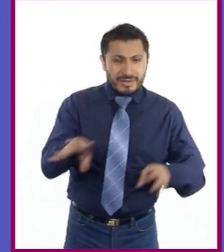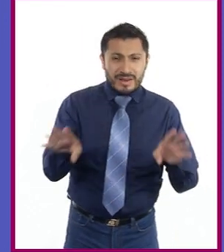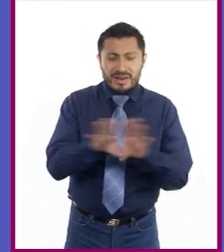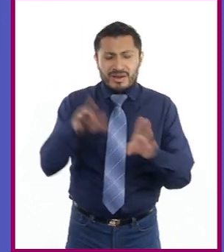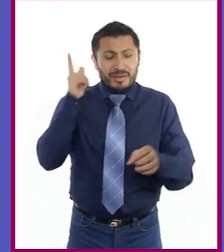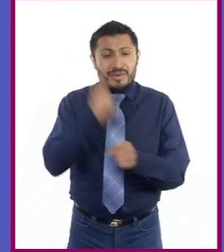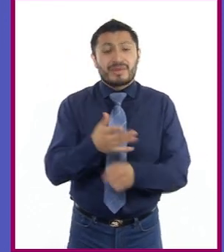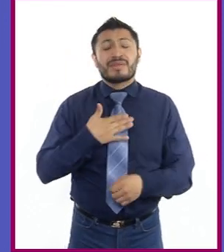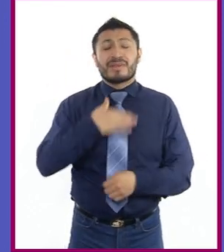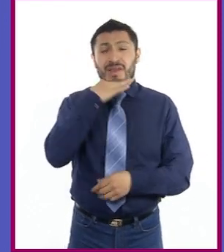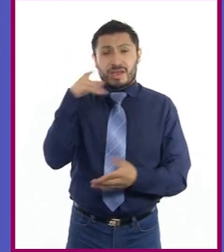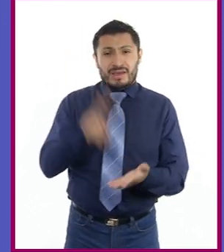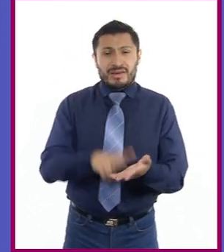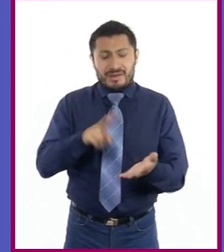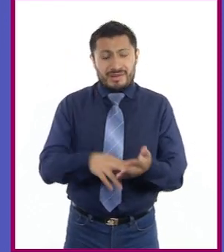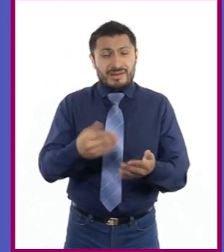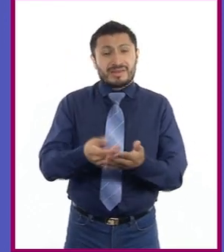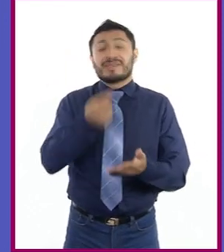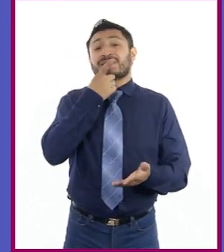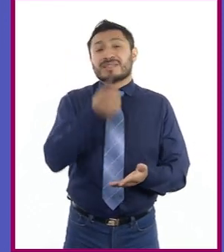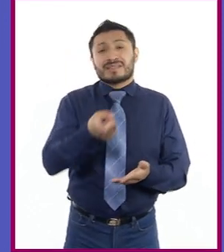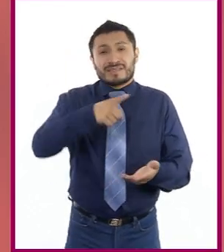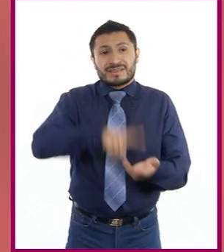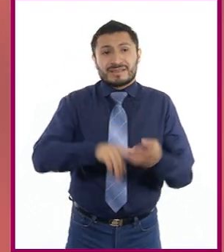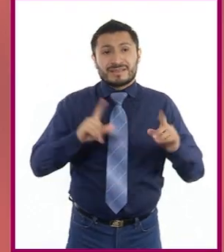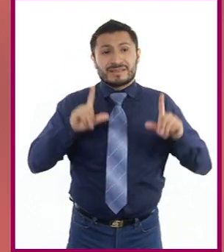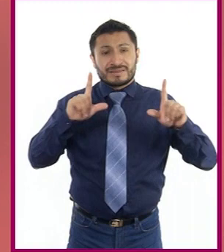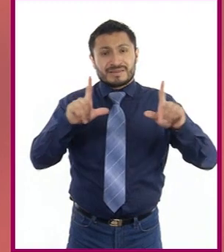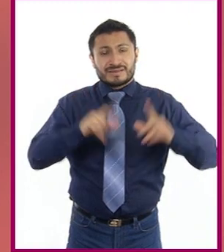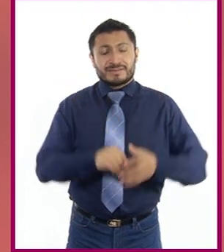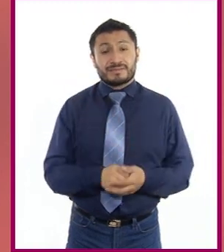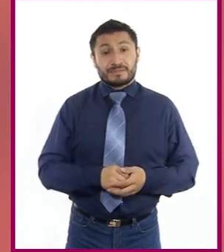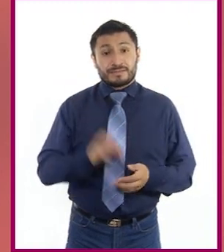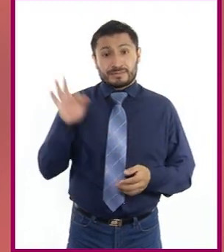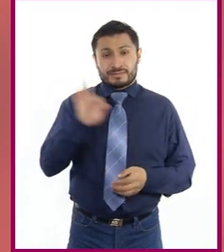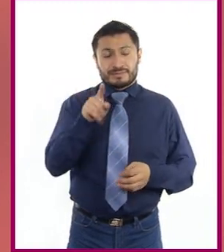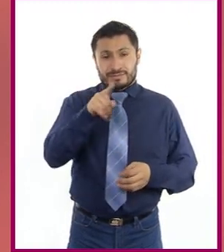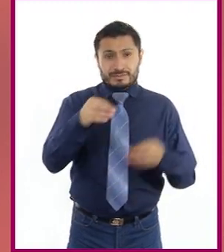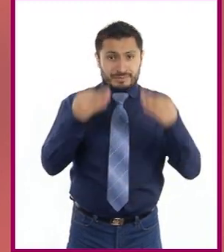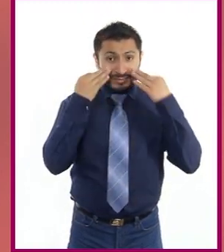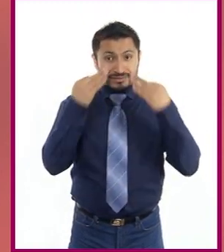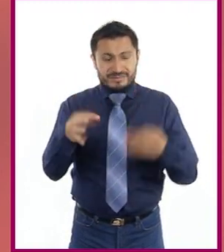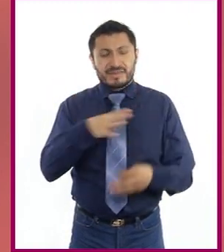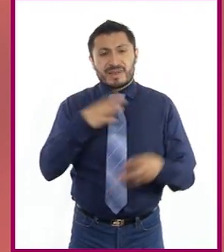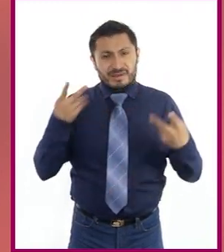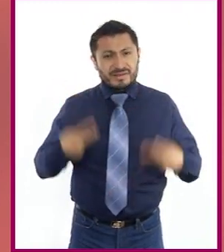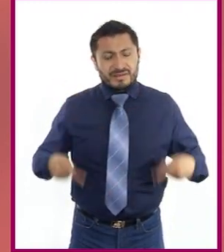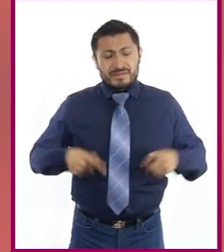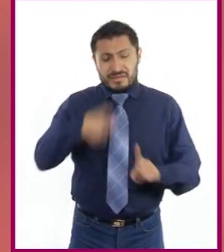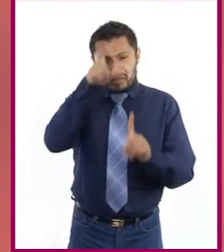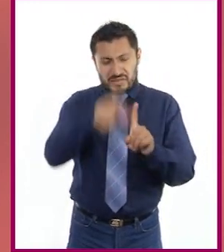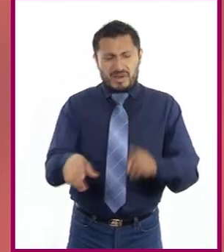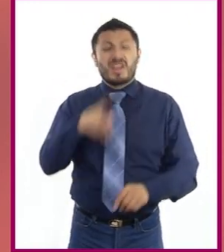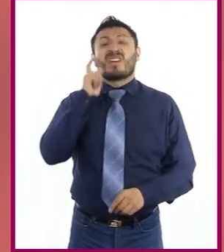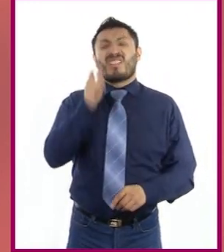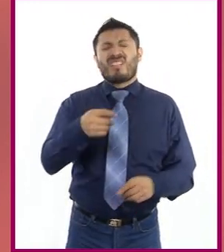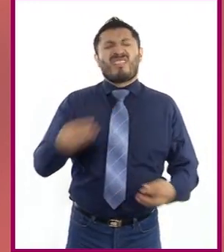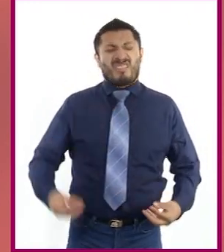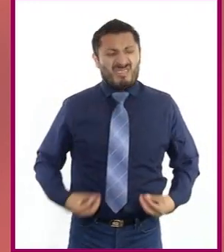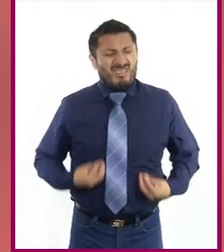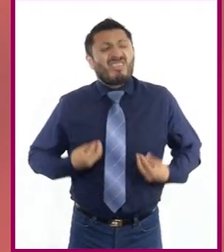es uno de los valores que se menciona en este fragmento. Si se dan cuenta, nuestro personaje cuestiona la vida al